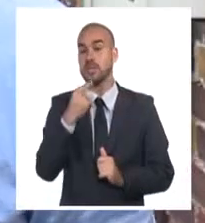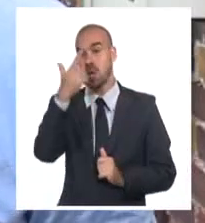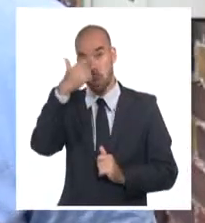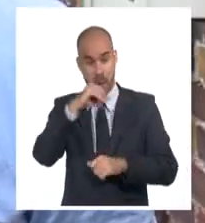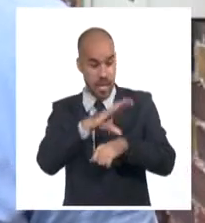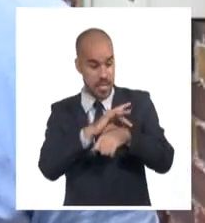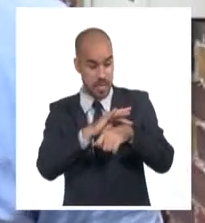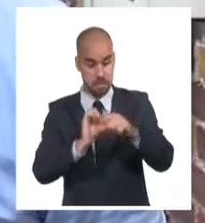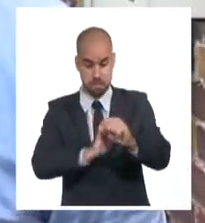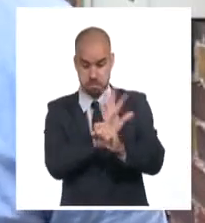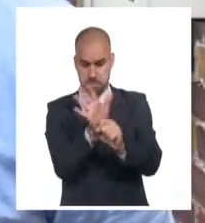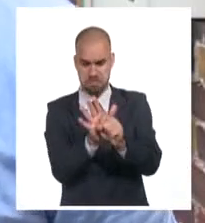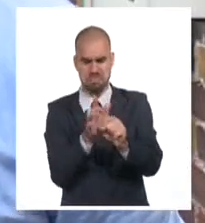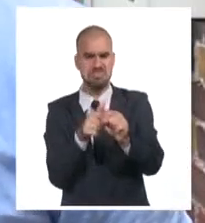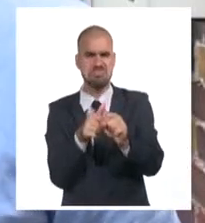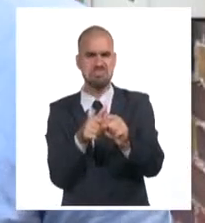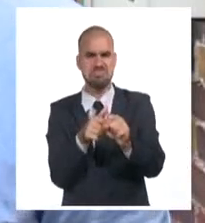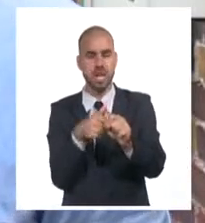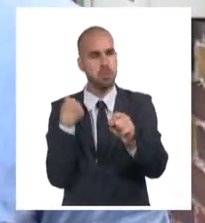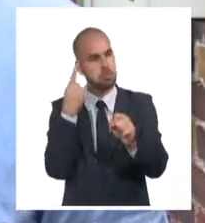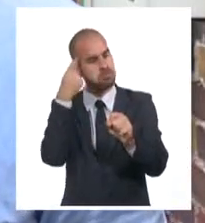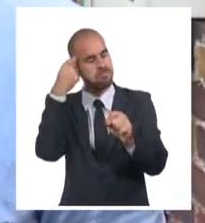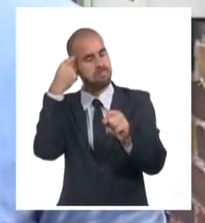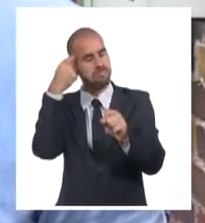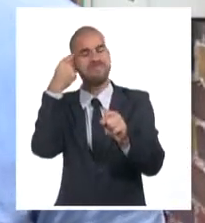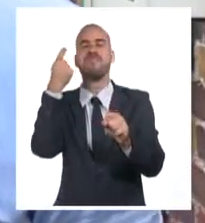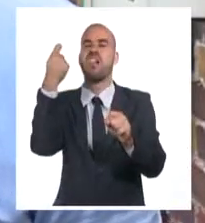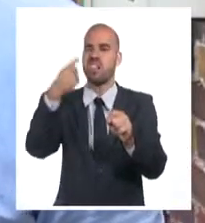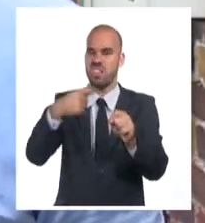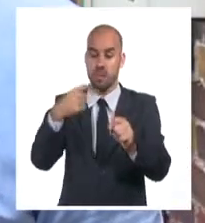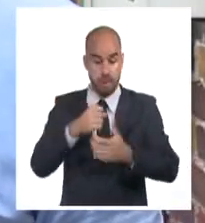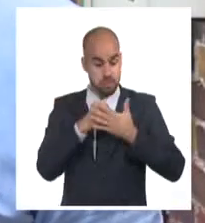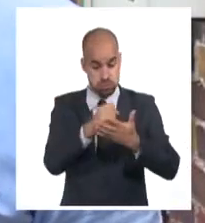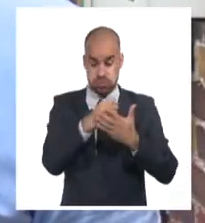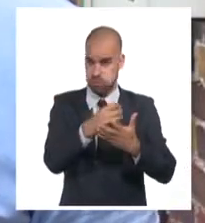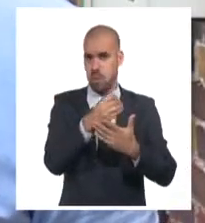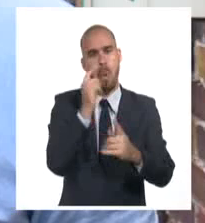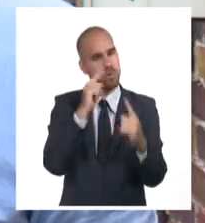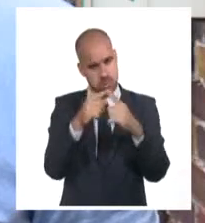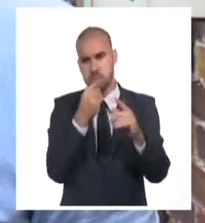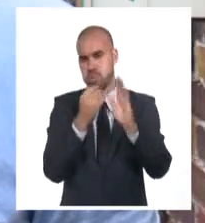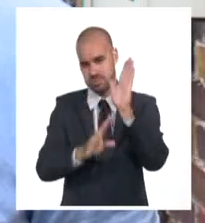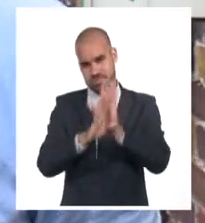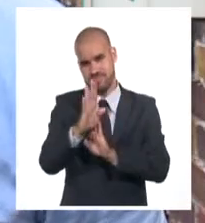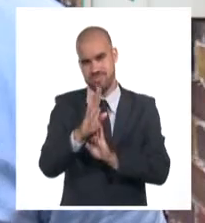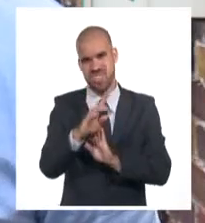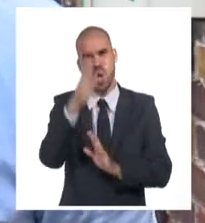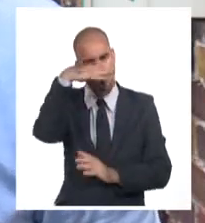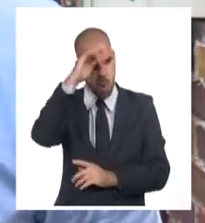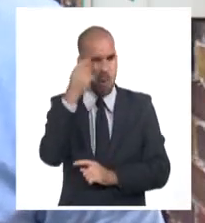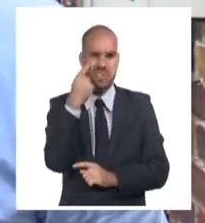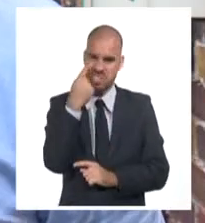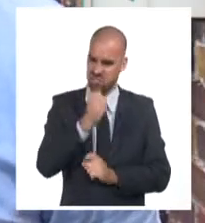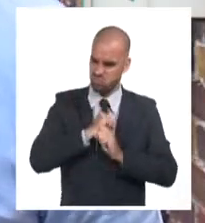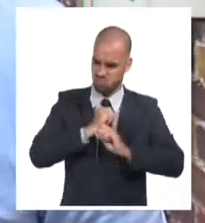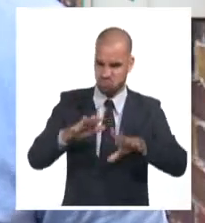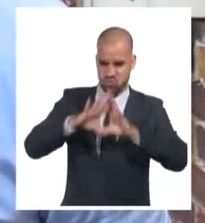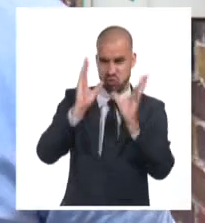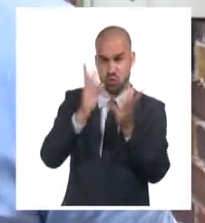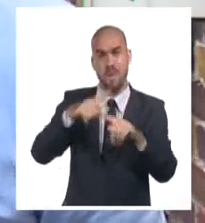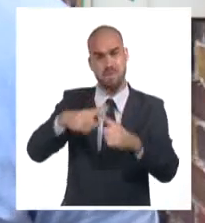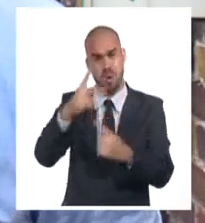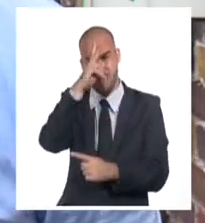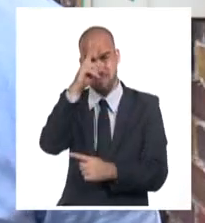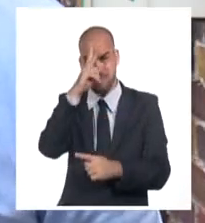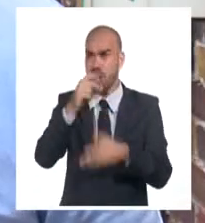enseñó que sin la solidaridad no podemos salir adelante. Cuba ha dado ejemplo de eso a nivel médico, a nivel de